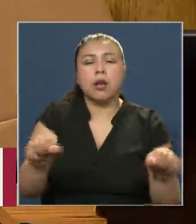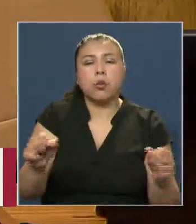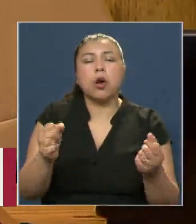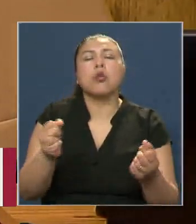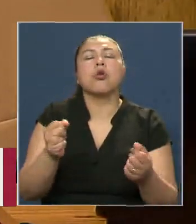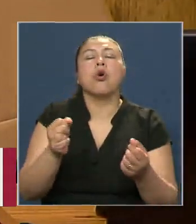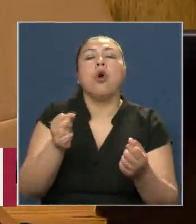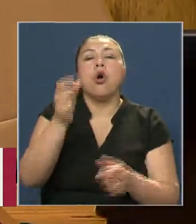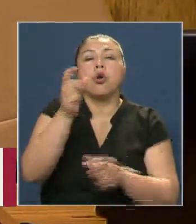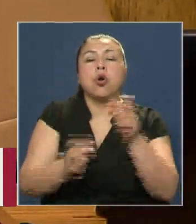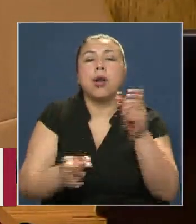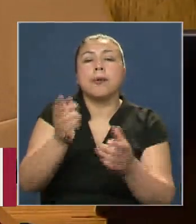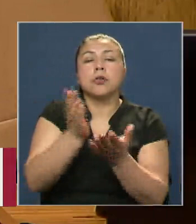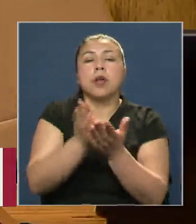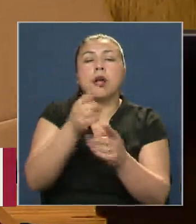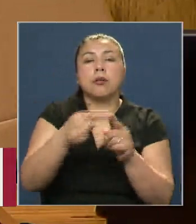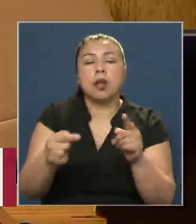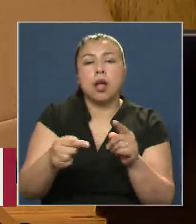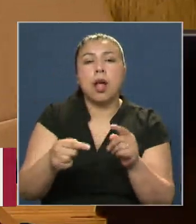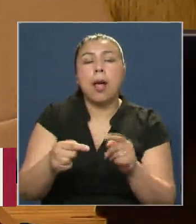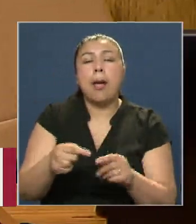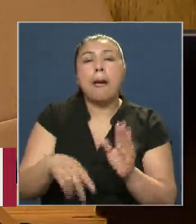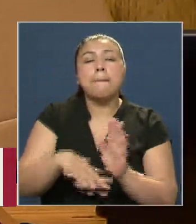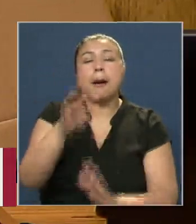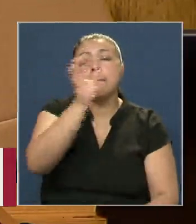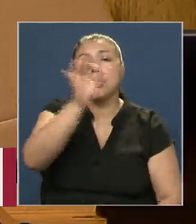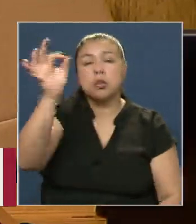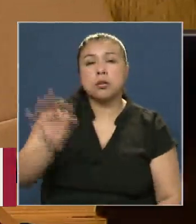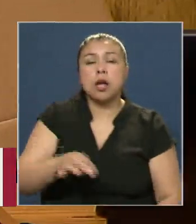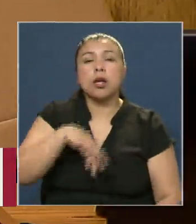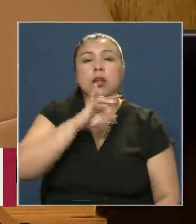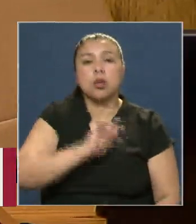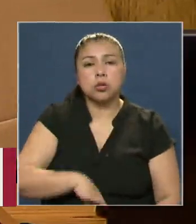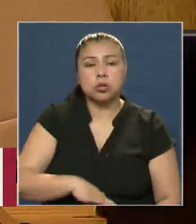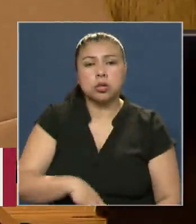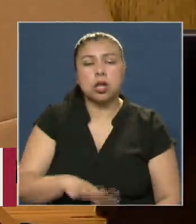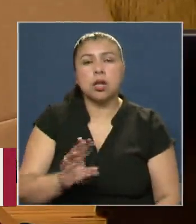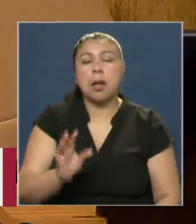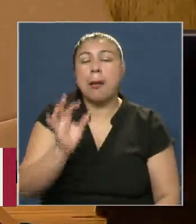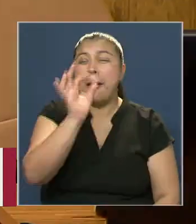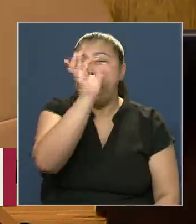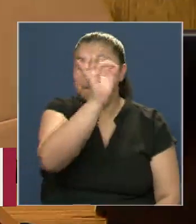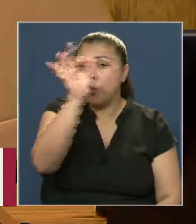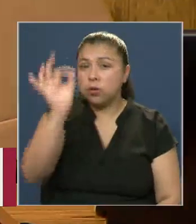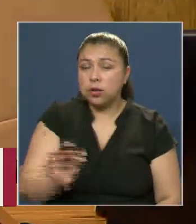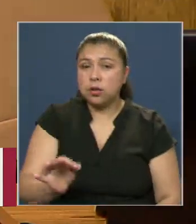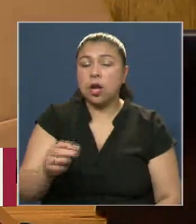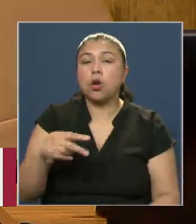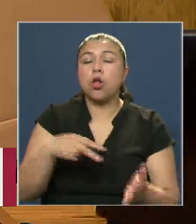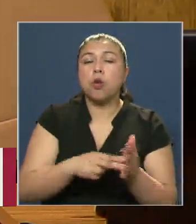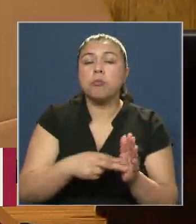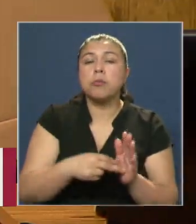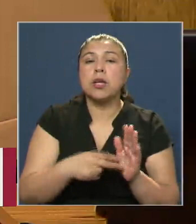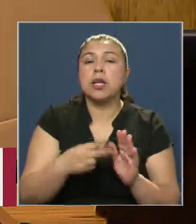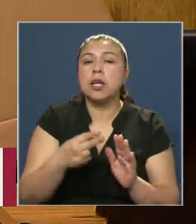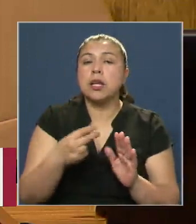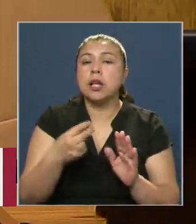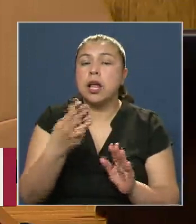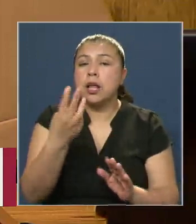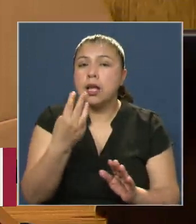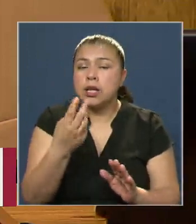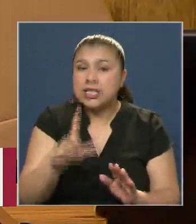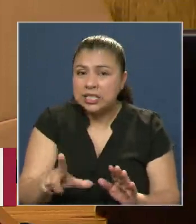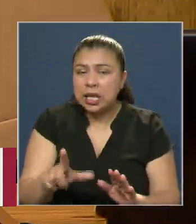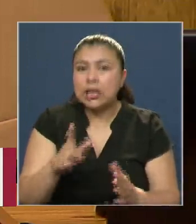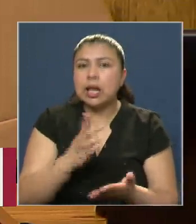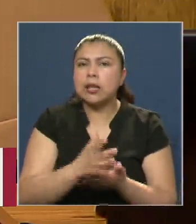media, que a la cual pertenece el mayor porcentaje de los chilenos. Según las cifras recientes, entre el 2007 y el 2017, la clase